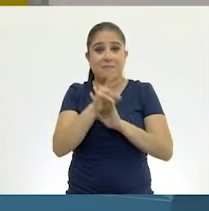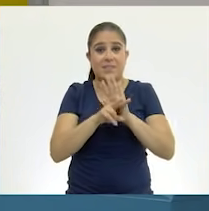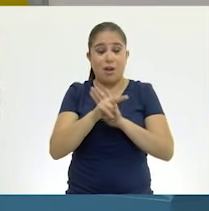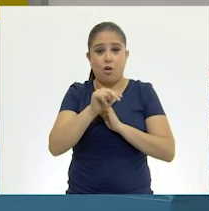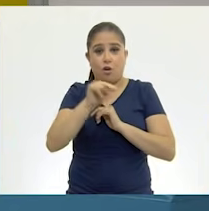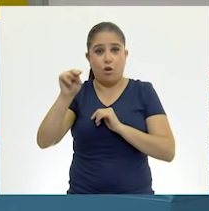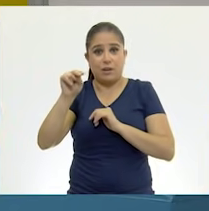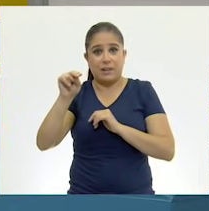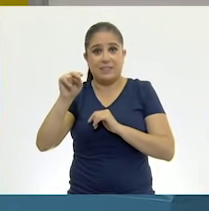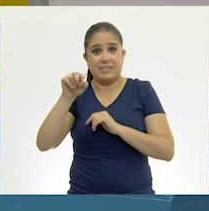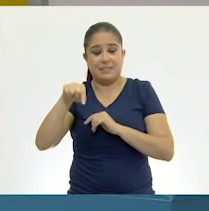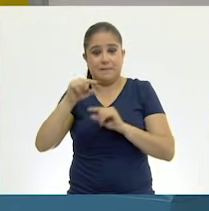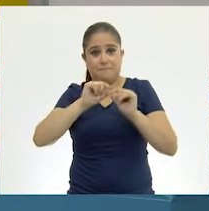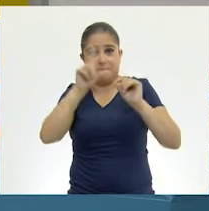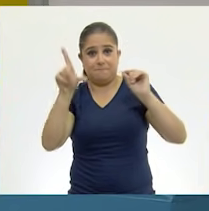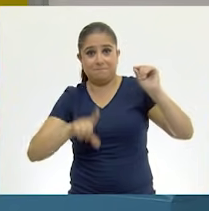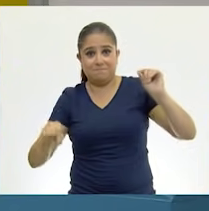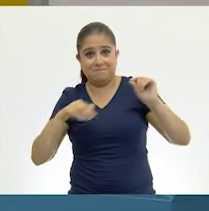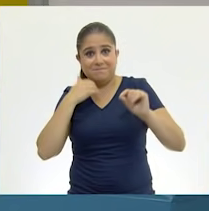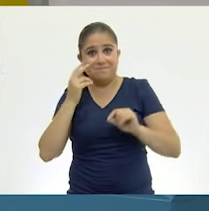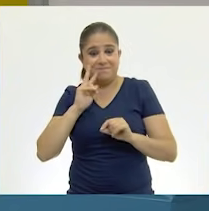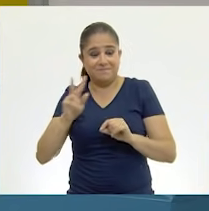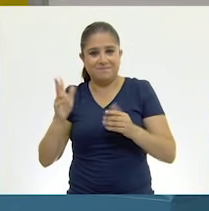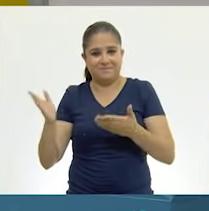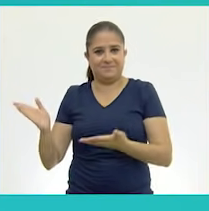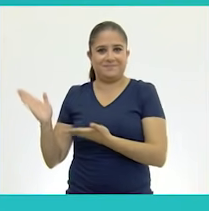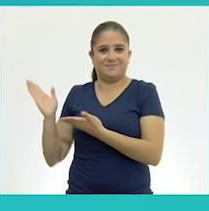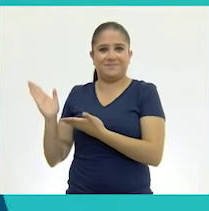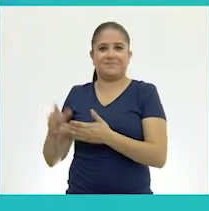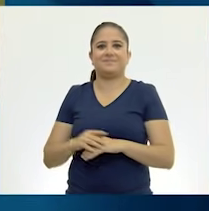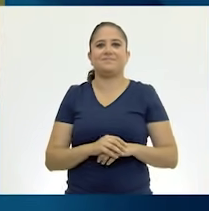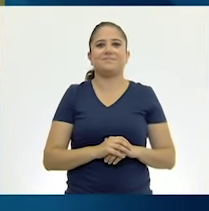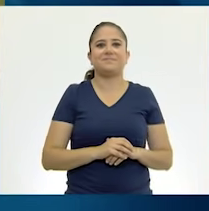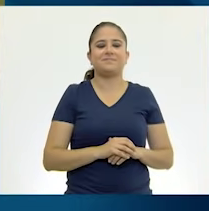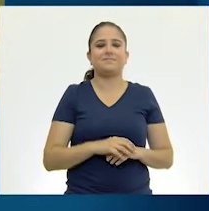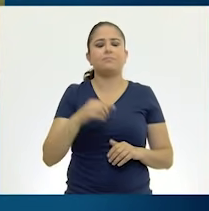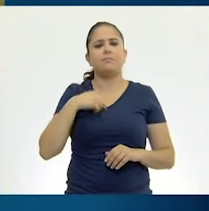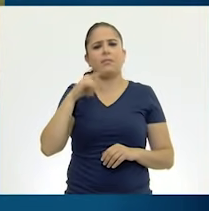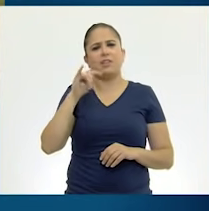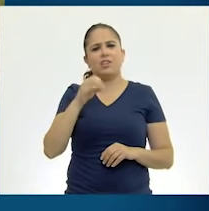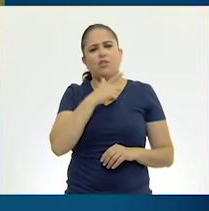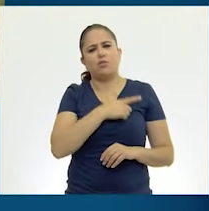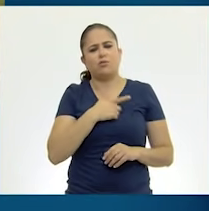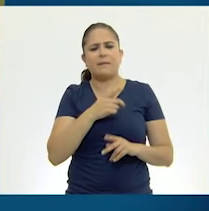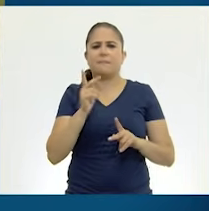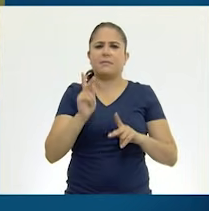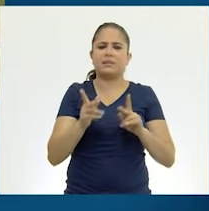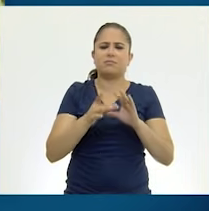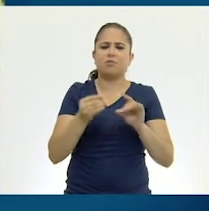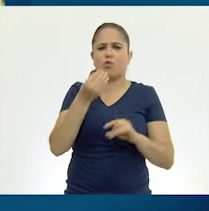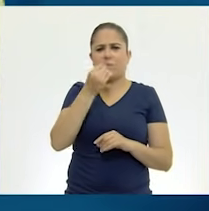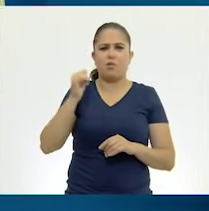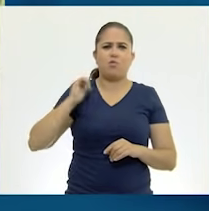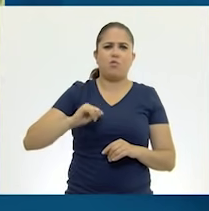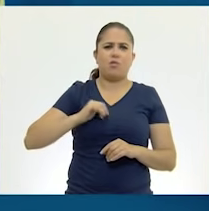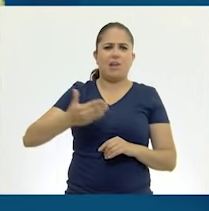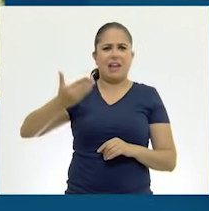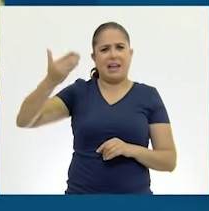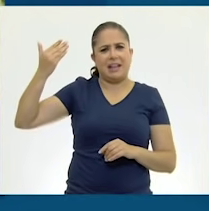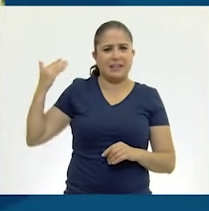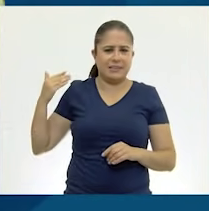norte del país? Sí. Vamos a verlo. A mi tía le gusta platicar lo que comían antes. Sí,